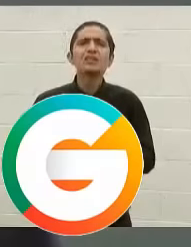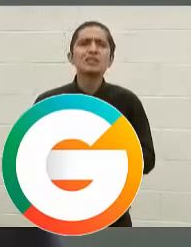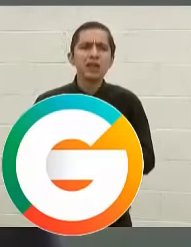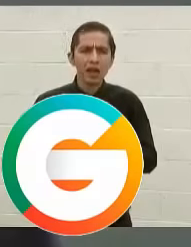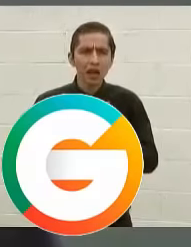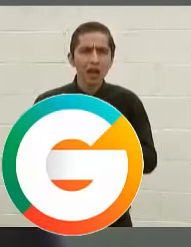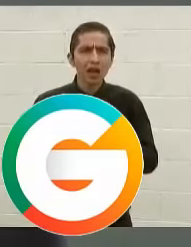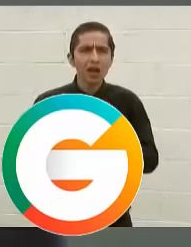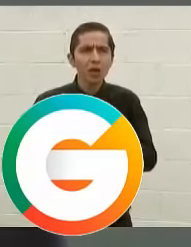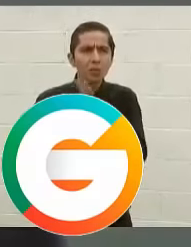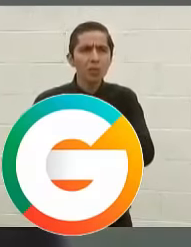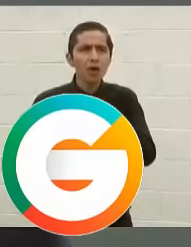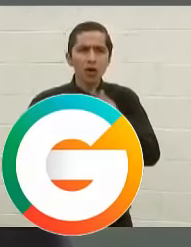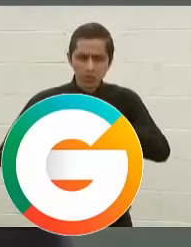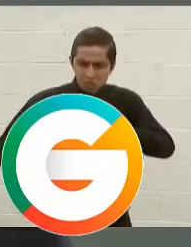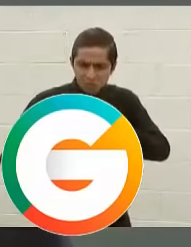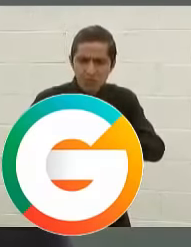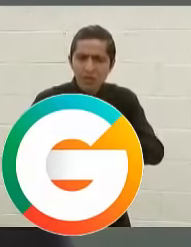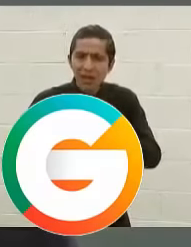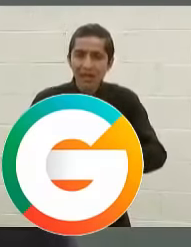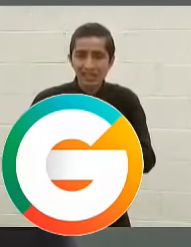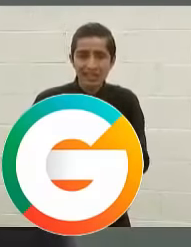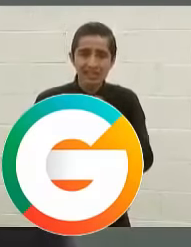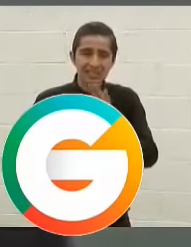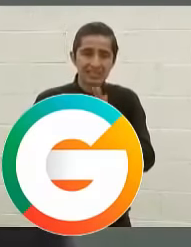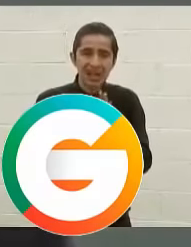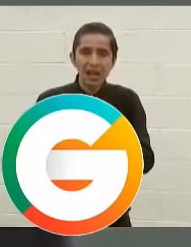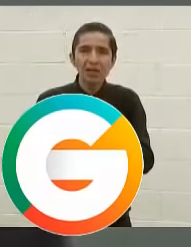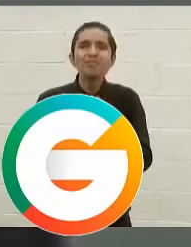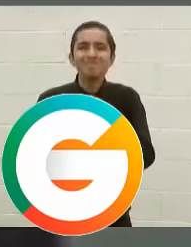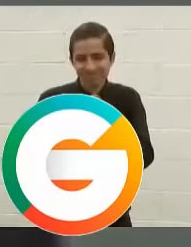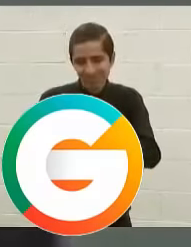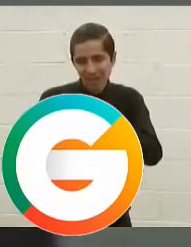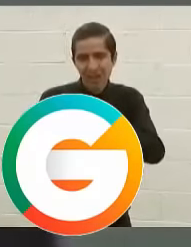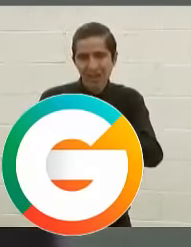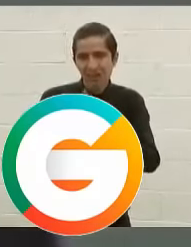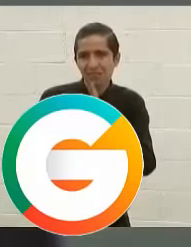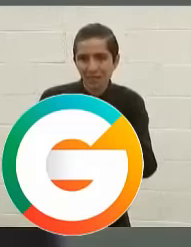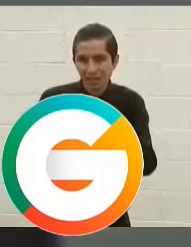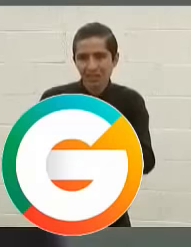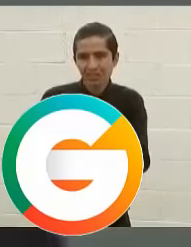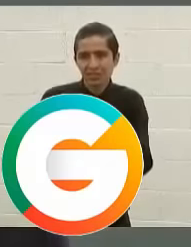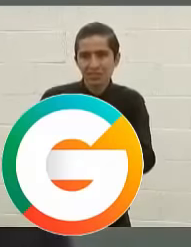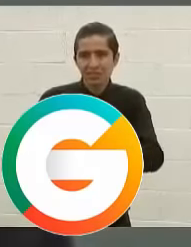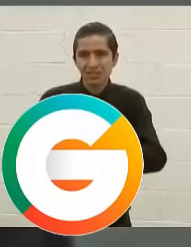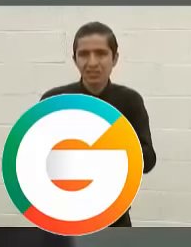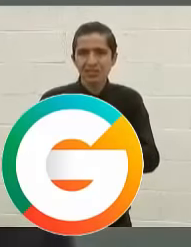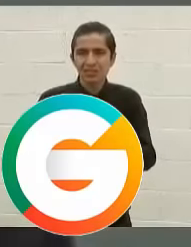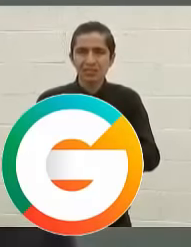consolidaremos, si es el caso, conforme avancen las investigaciones.